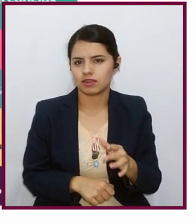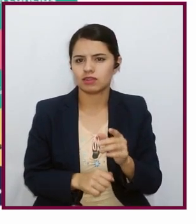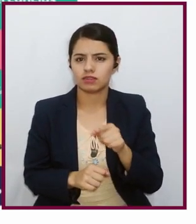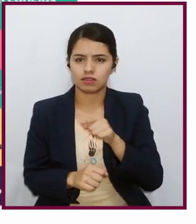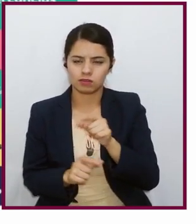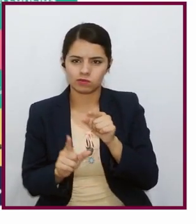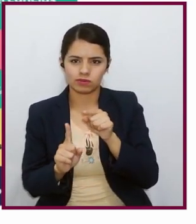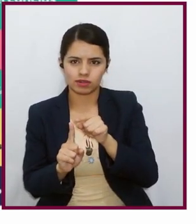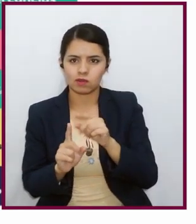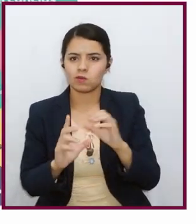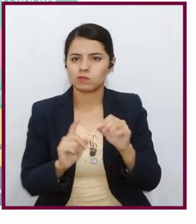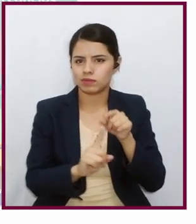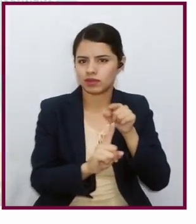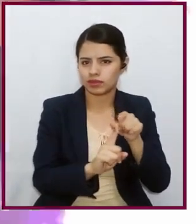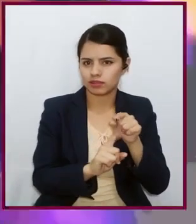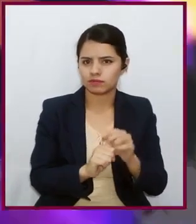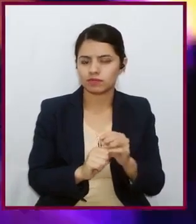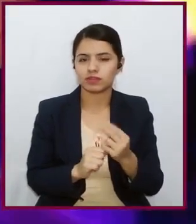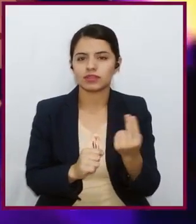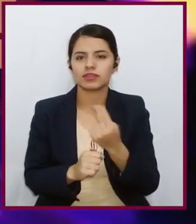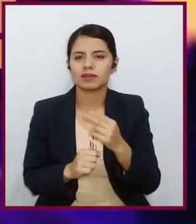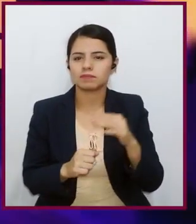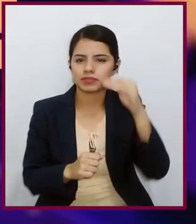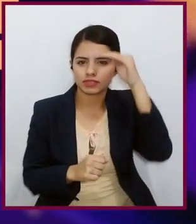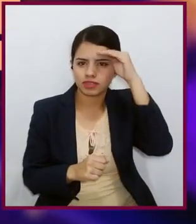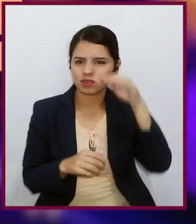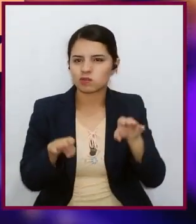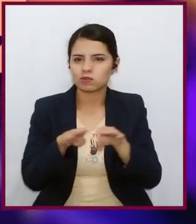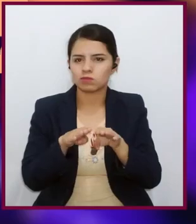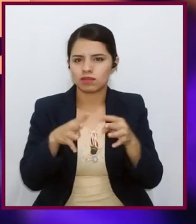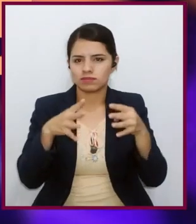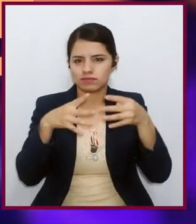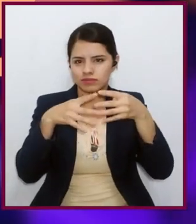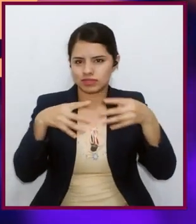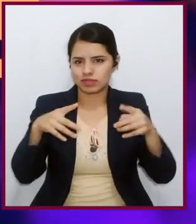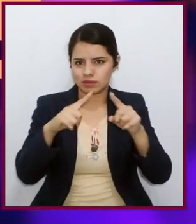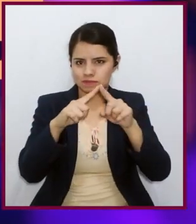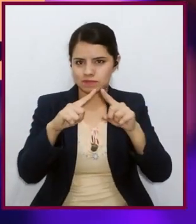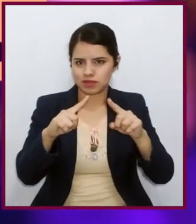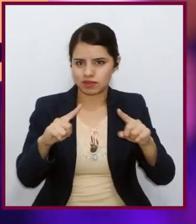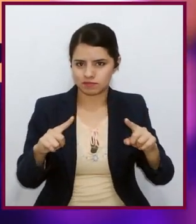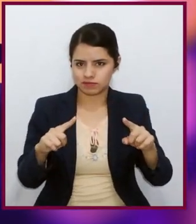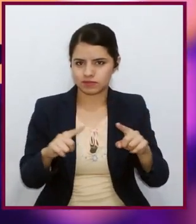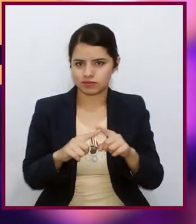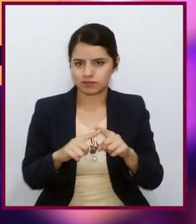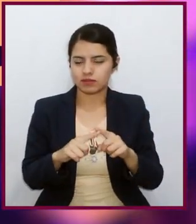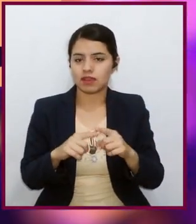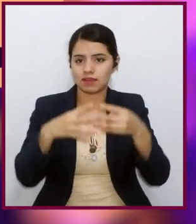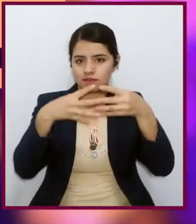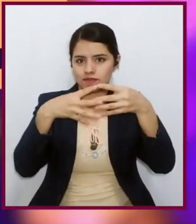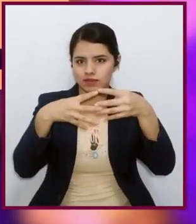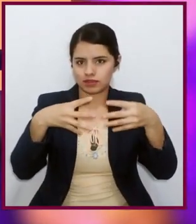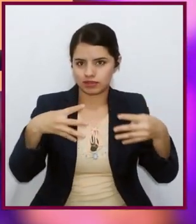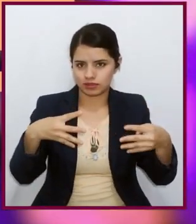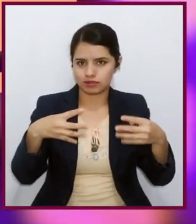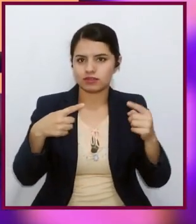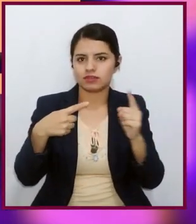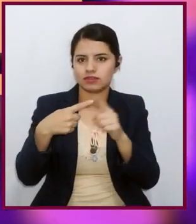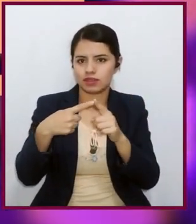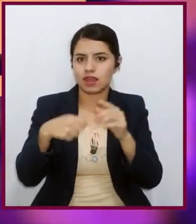los chavos, para poder elegir la información y depurarla, primero tener en cuenta definir el tema del cual van a